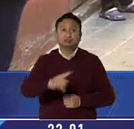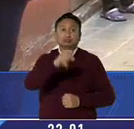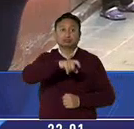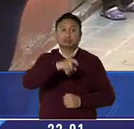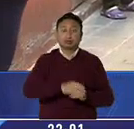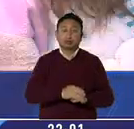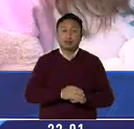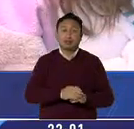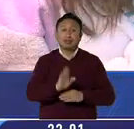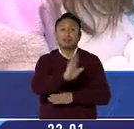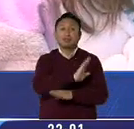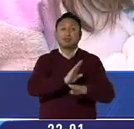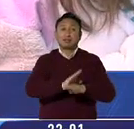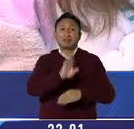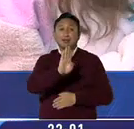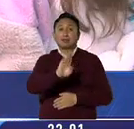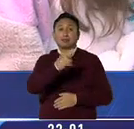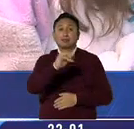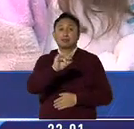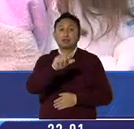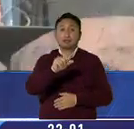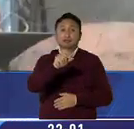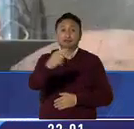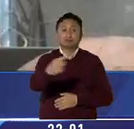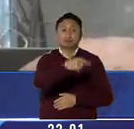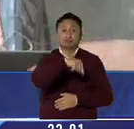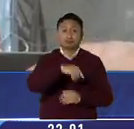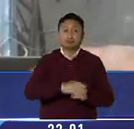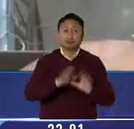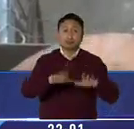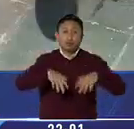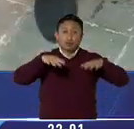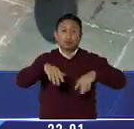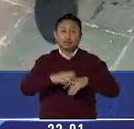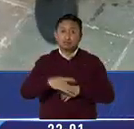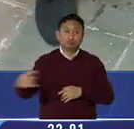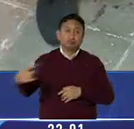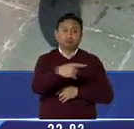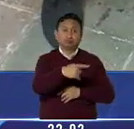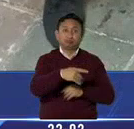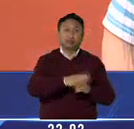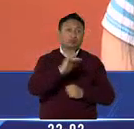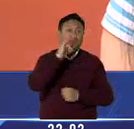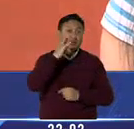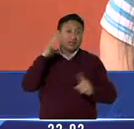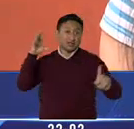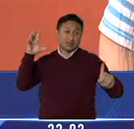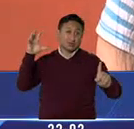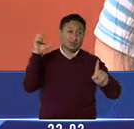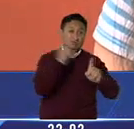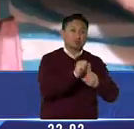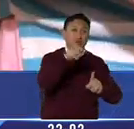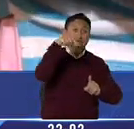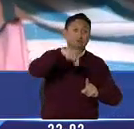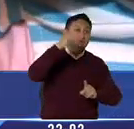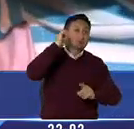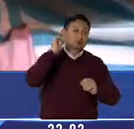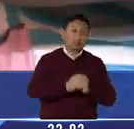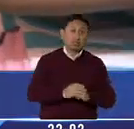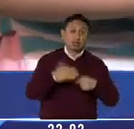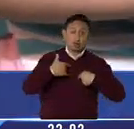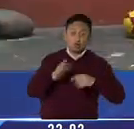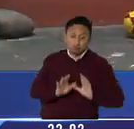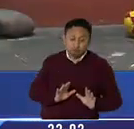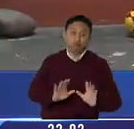barrio La Bahía. Según el testimonio de los afectados, el animal se fue directo a atacar a un menor. La chica, por defender al pequeño,